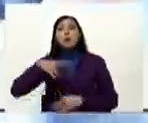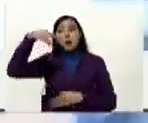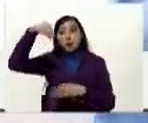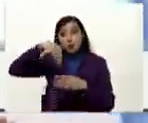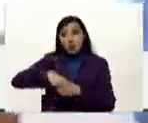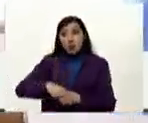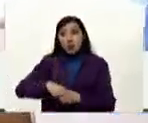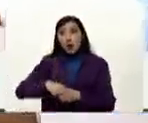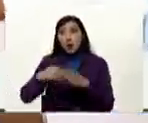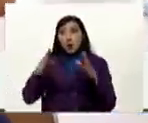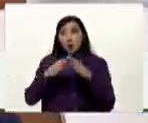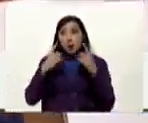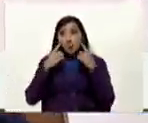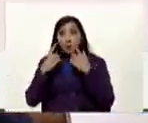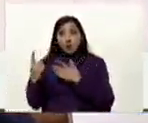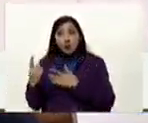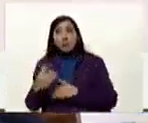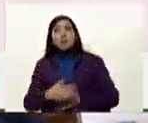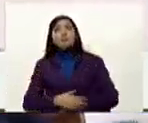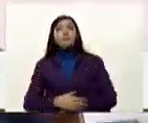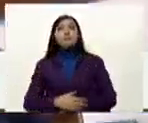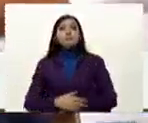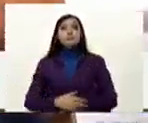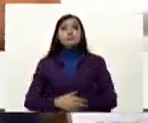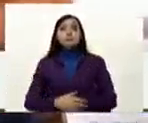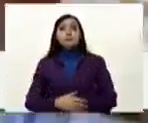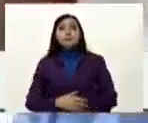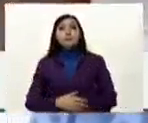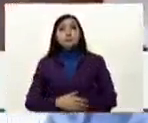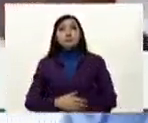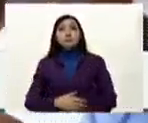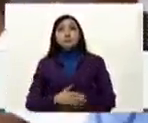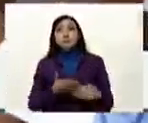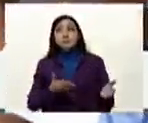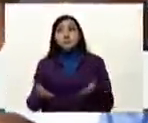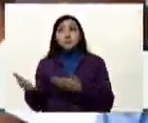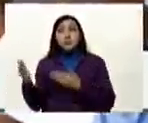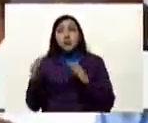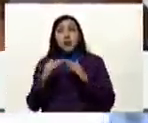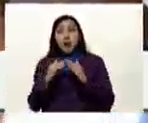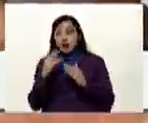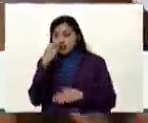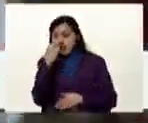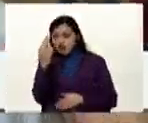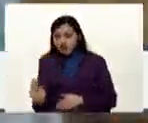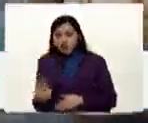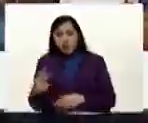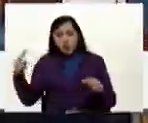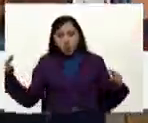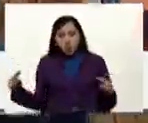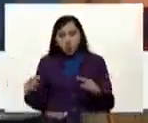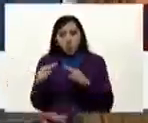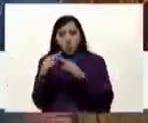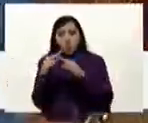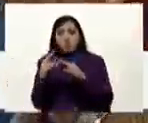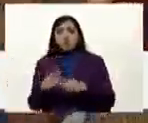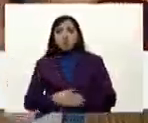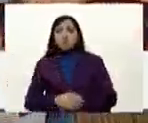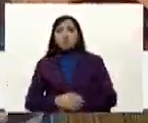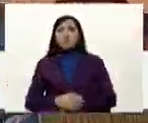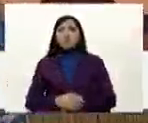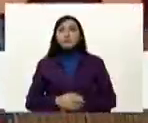la última casa. Pasa adelante, Eric. Pasa adelante, Beatriz. Y aquí nos encontramos ya en la casa de